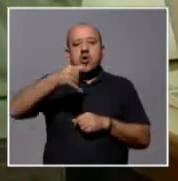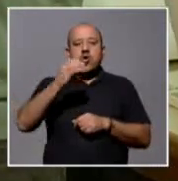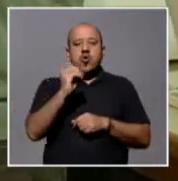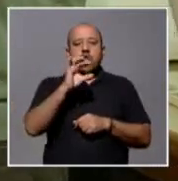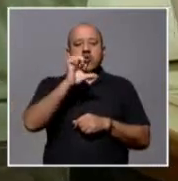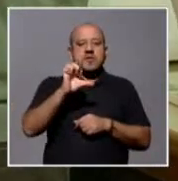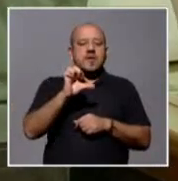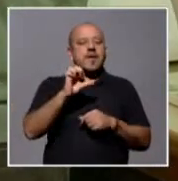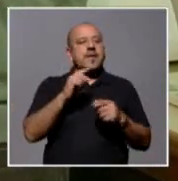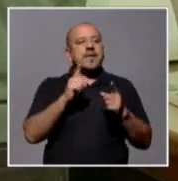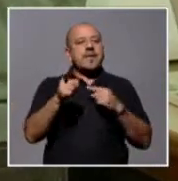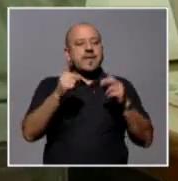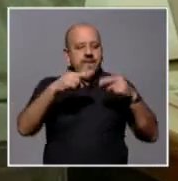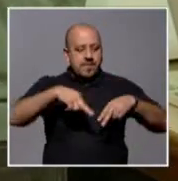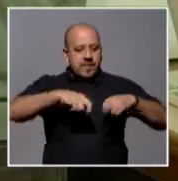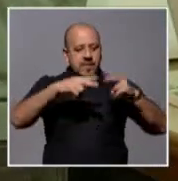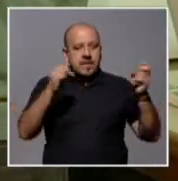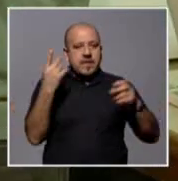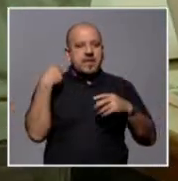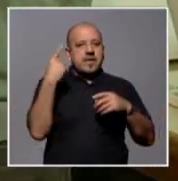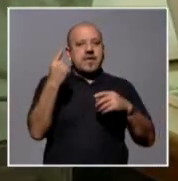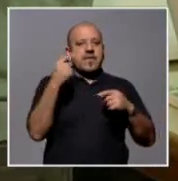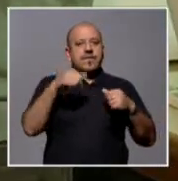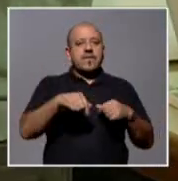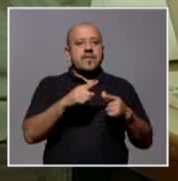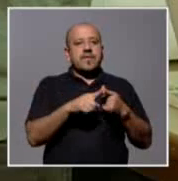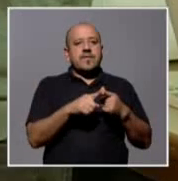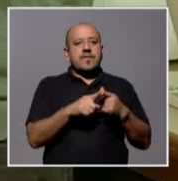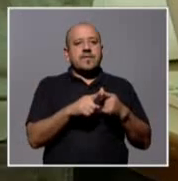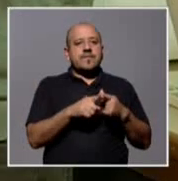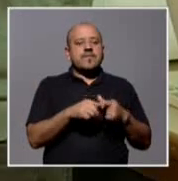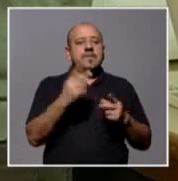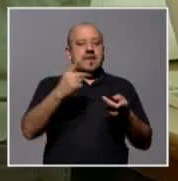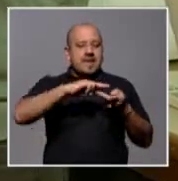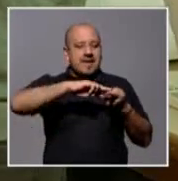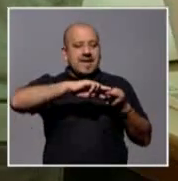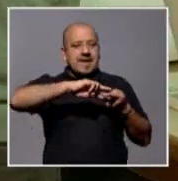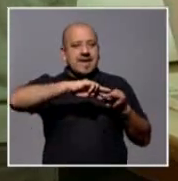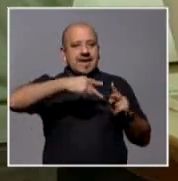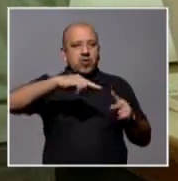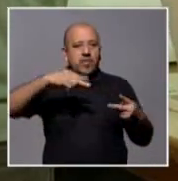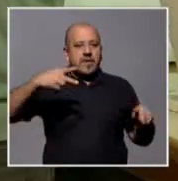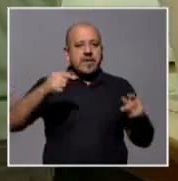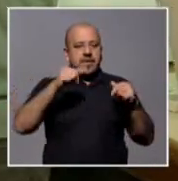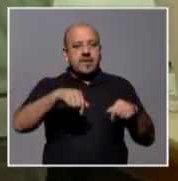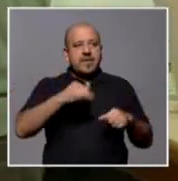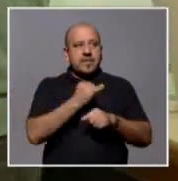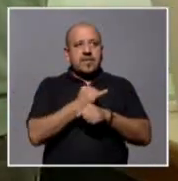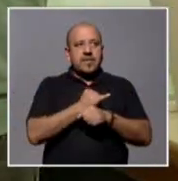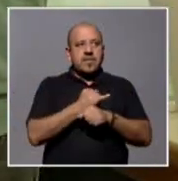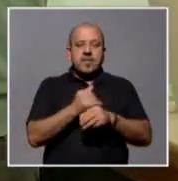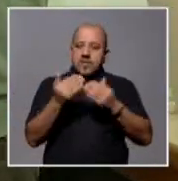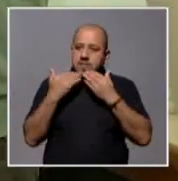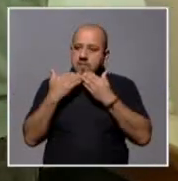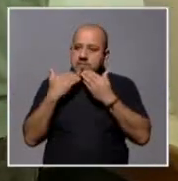el investigador jefe del Departamento de Genómica del Instituto mismo. Gracias. Muchas